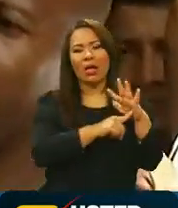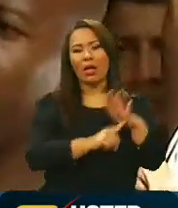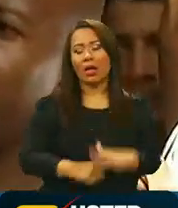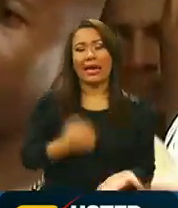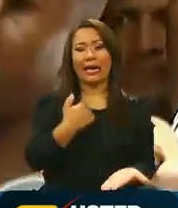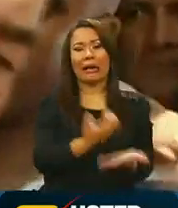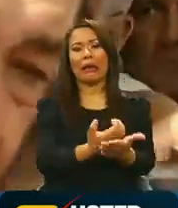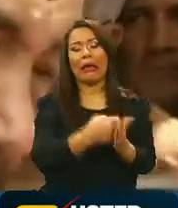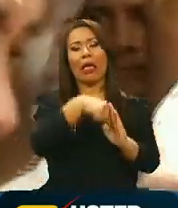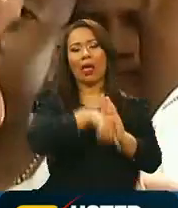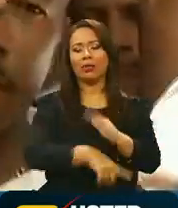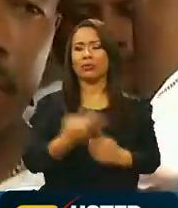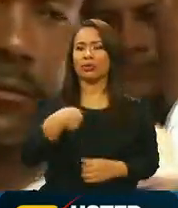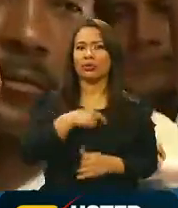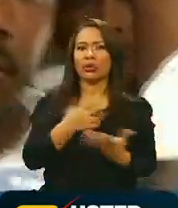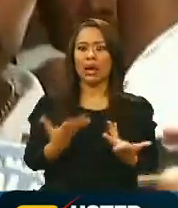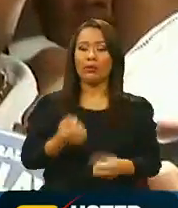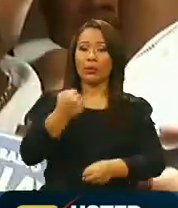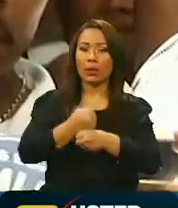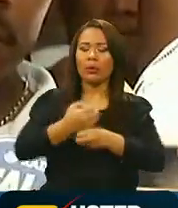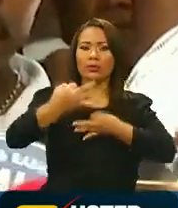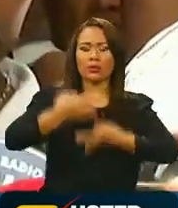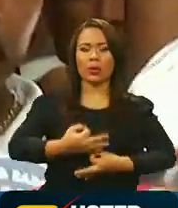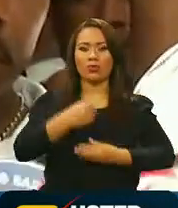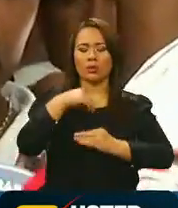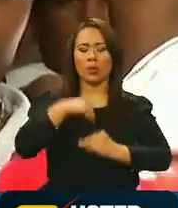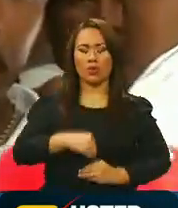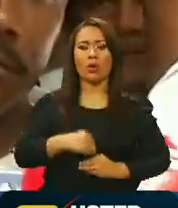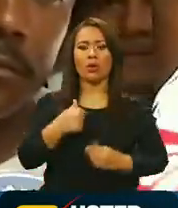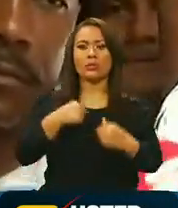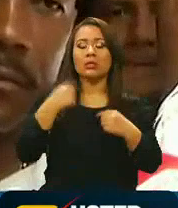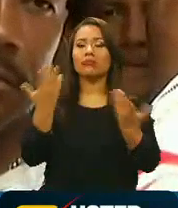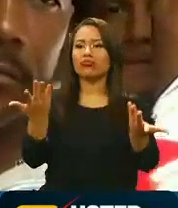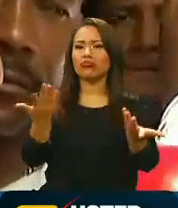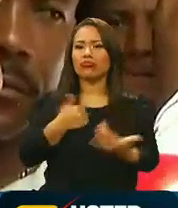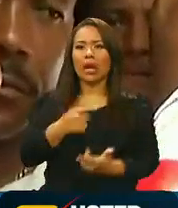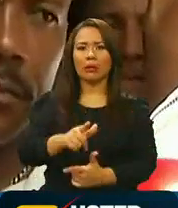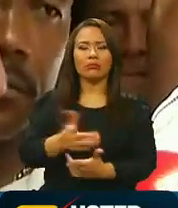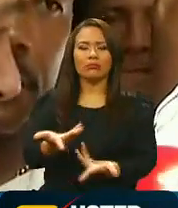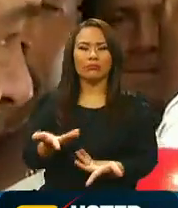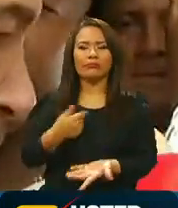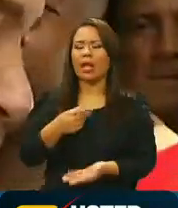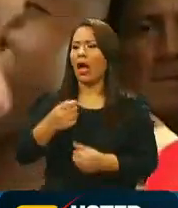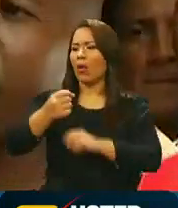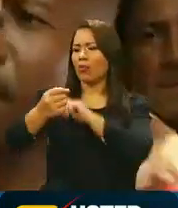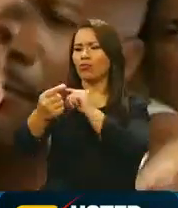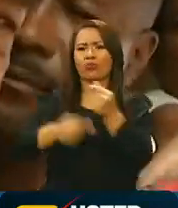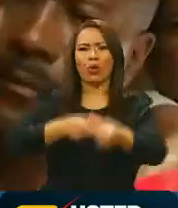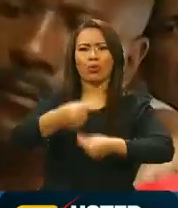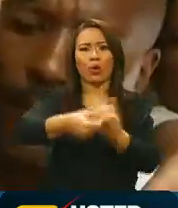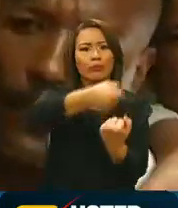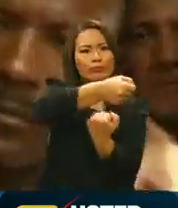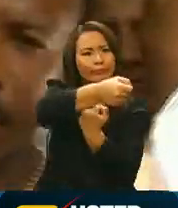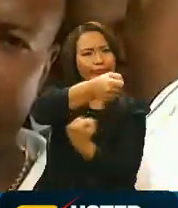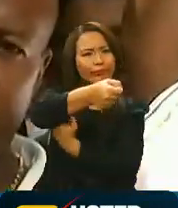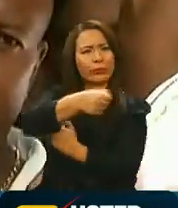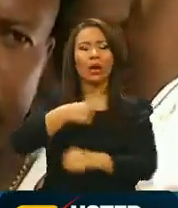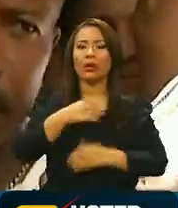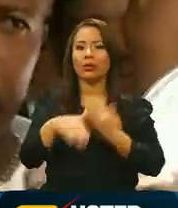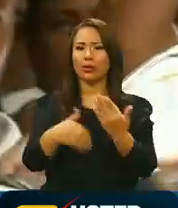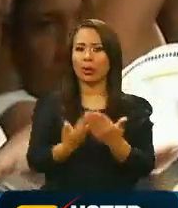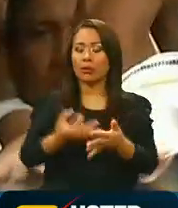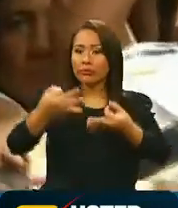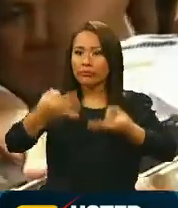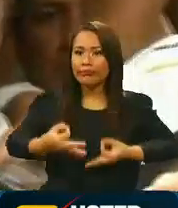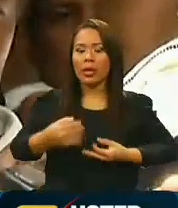un empleo pleno, y eso se hace con confianza, con seguridad jurídica, fortaleciendo la dolarización y con gran